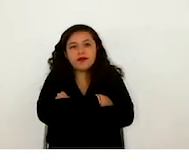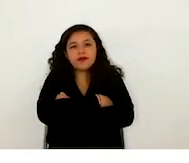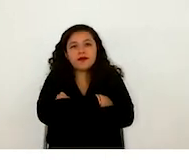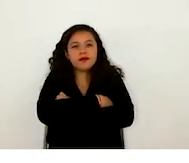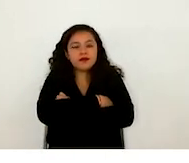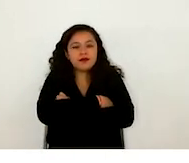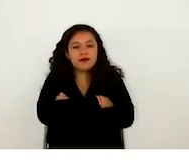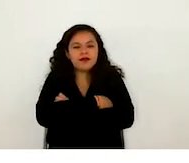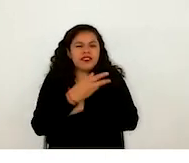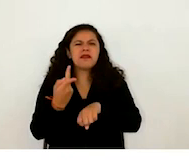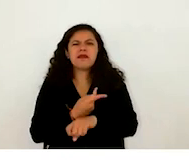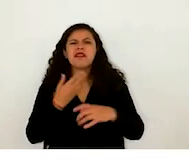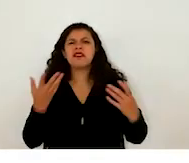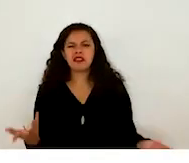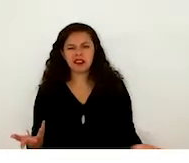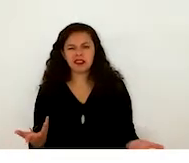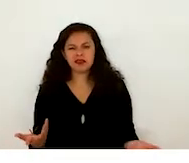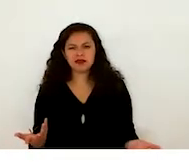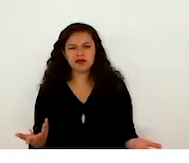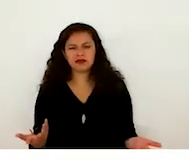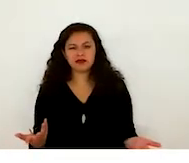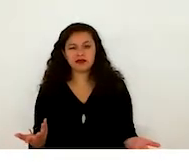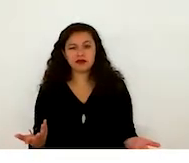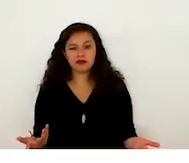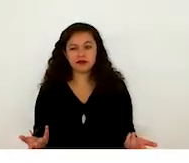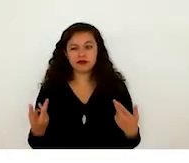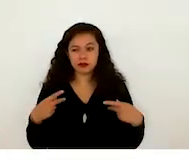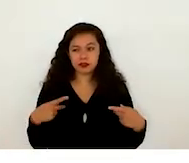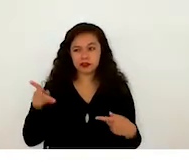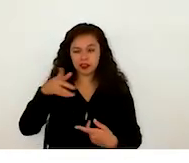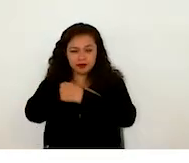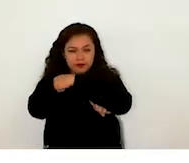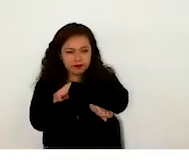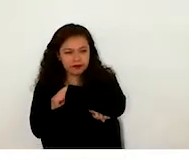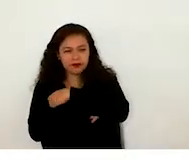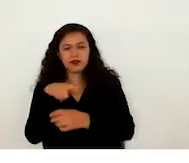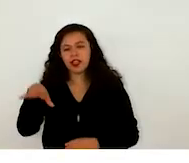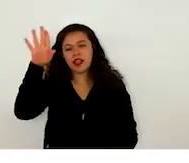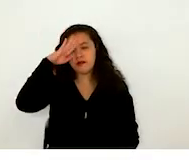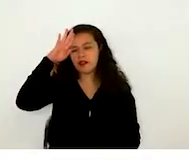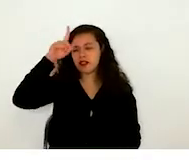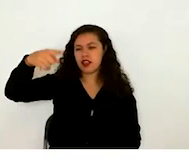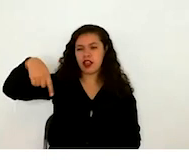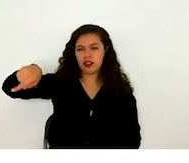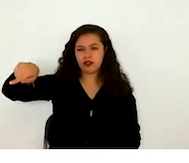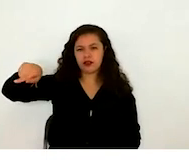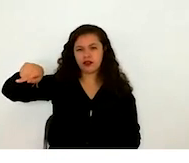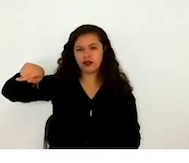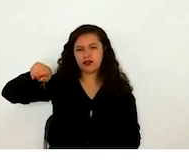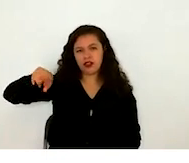que su ser ustedes creen que esta persona le está interesando lo que le están